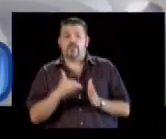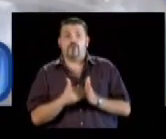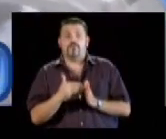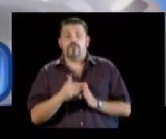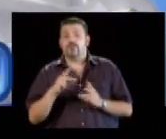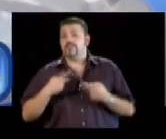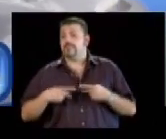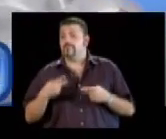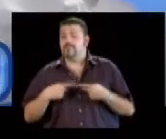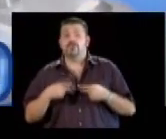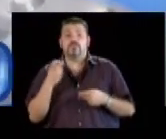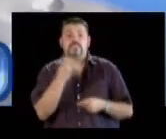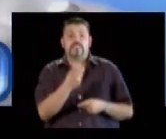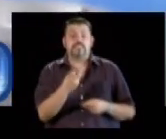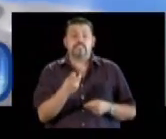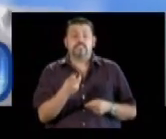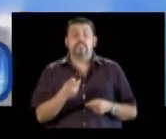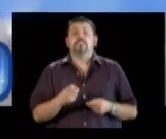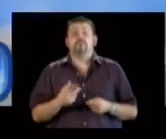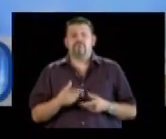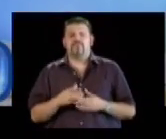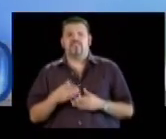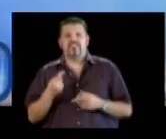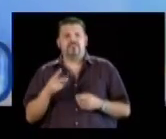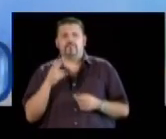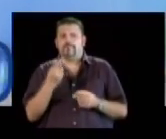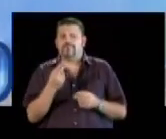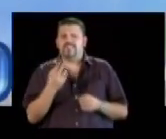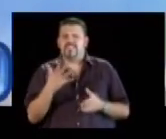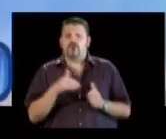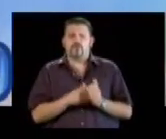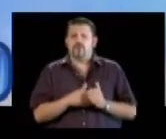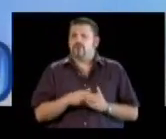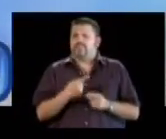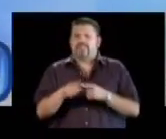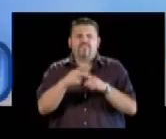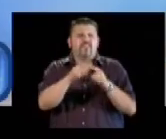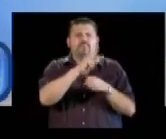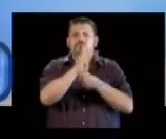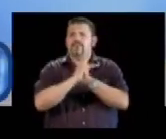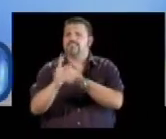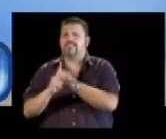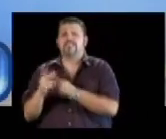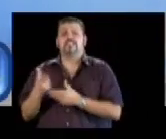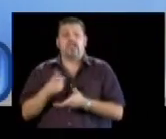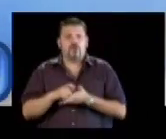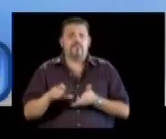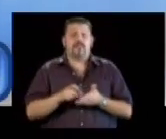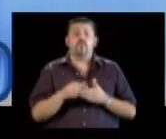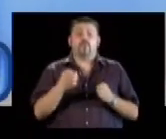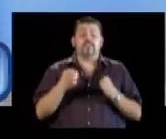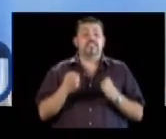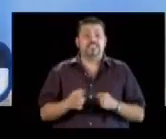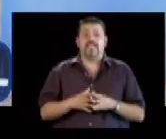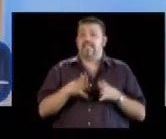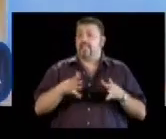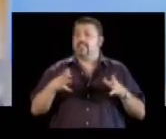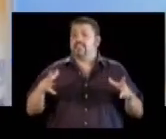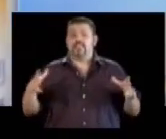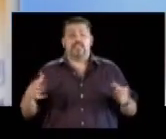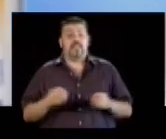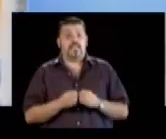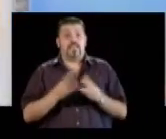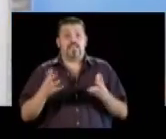para ser exacto, 5 millones 35 mil distribuidores en todos los países. Y creciendo. Y